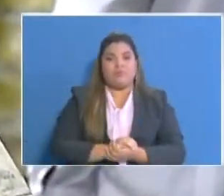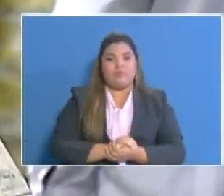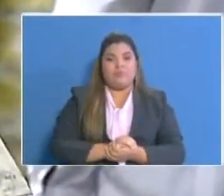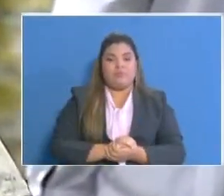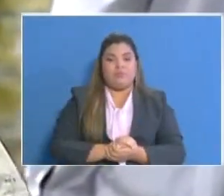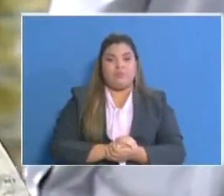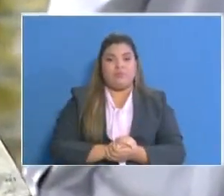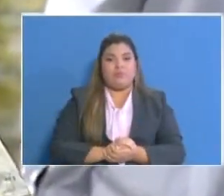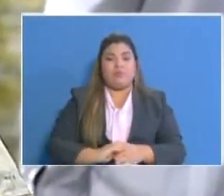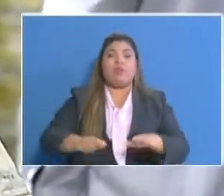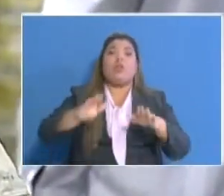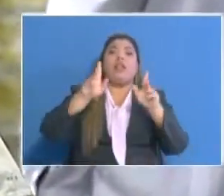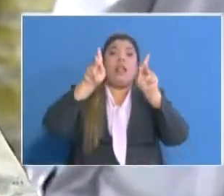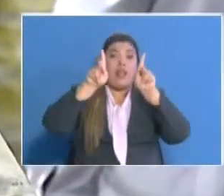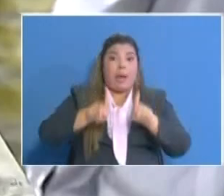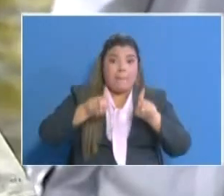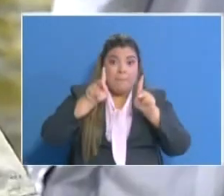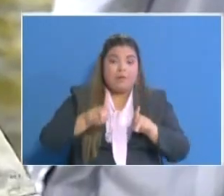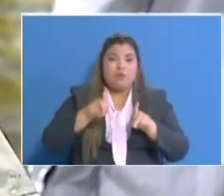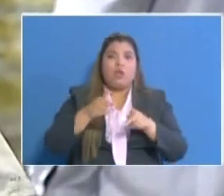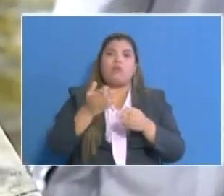Los que han estado recolectando alimentos,